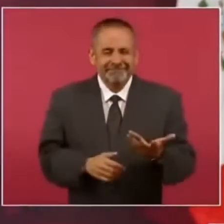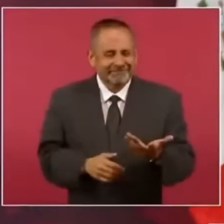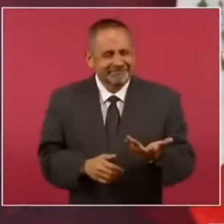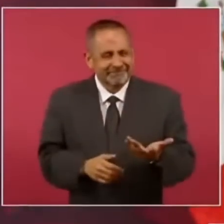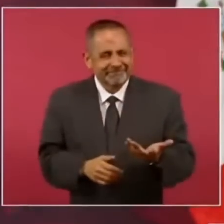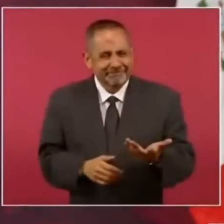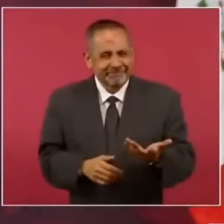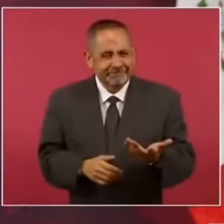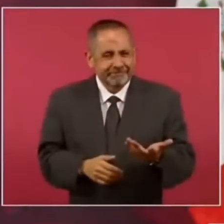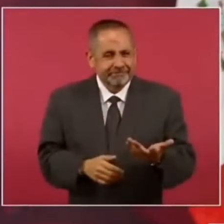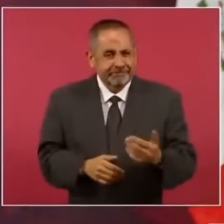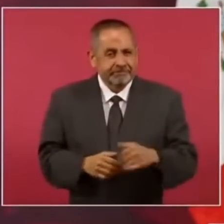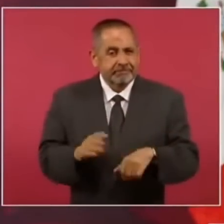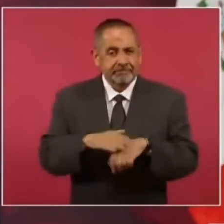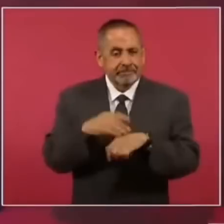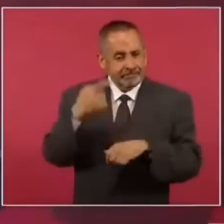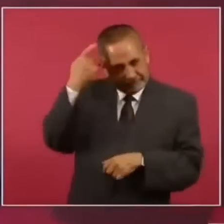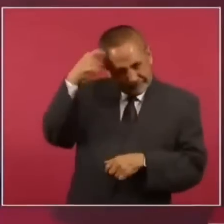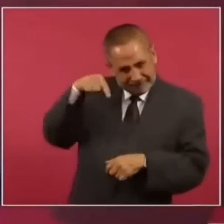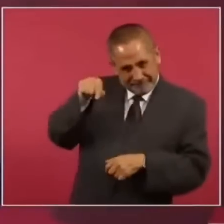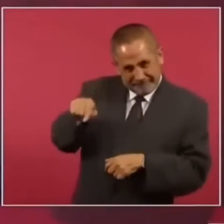que